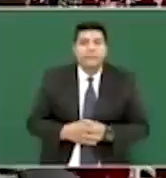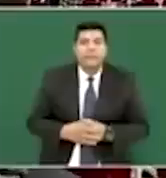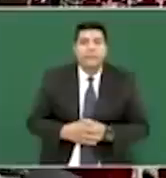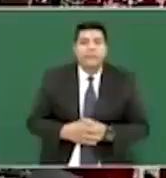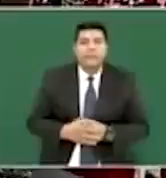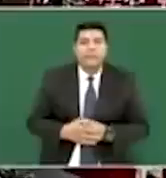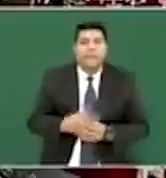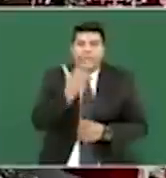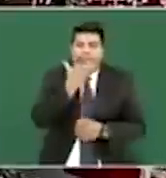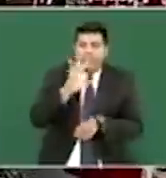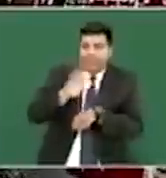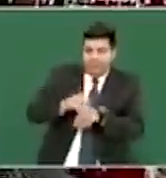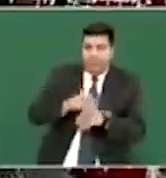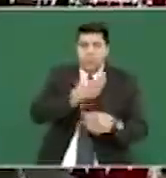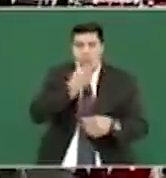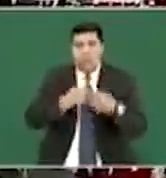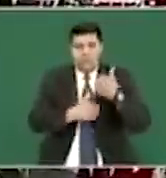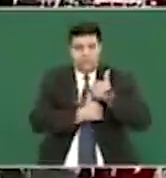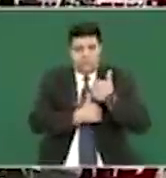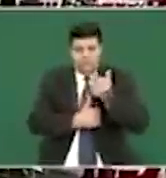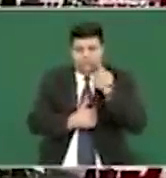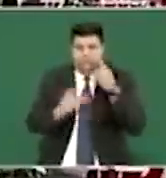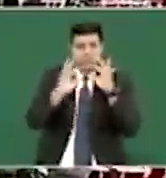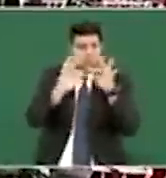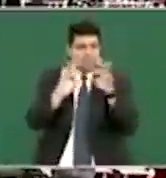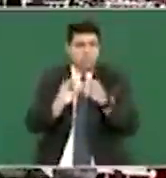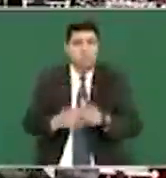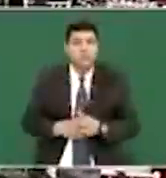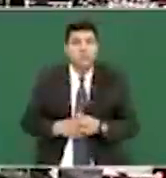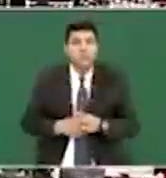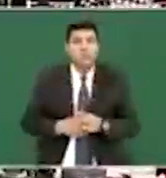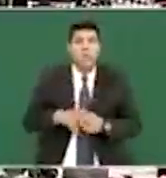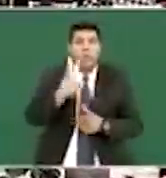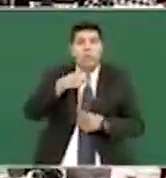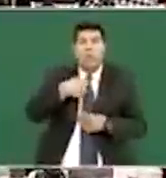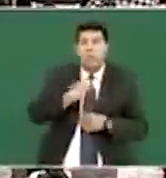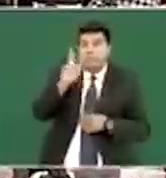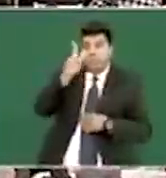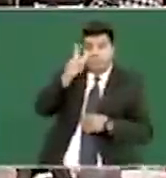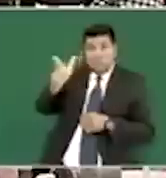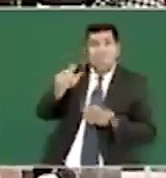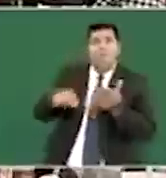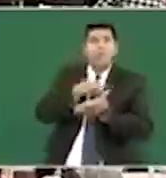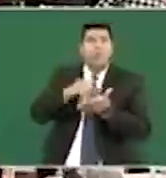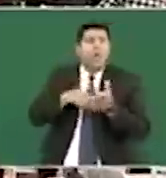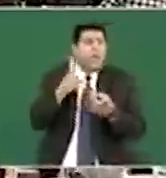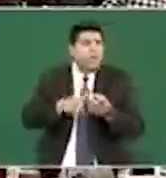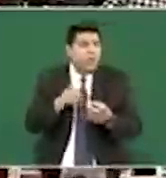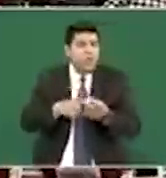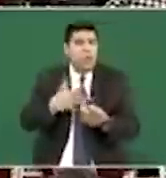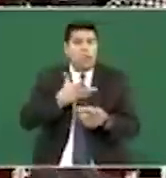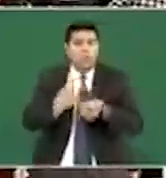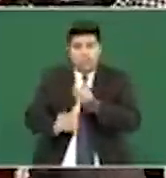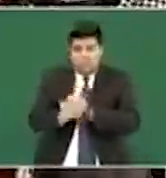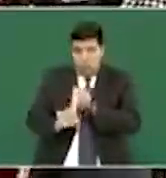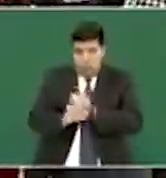Con permiso. Bien, una vez identificado desde las áreas donde se